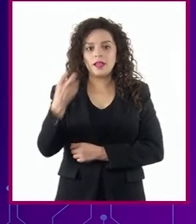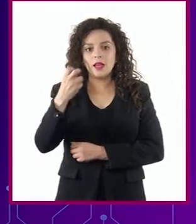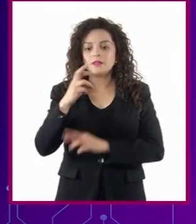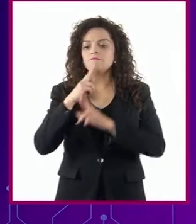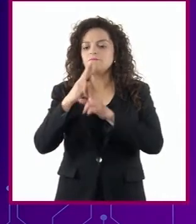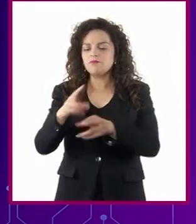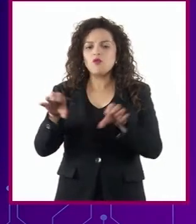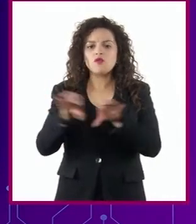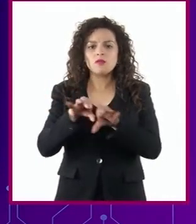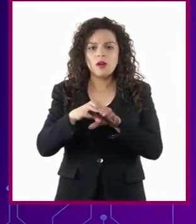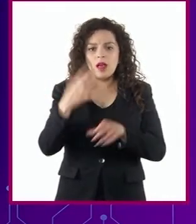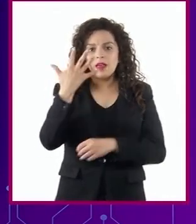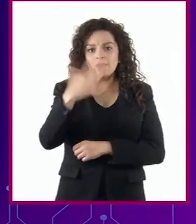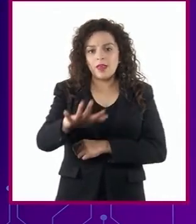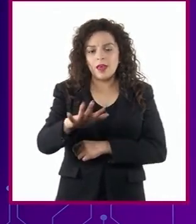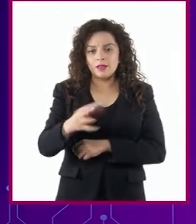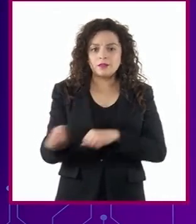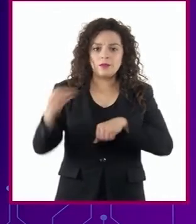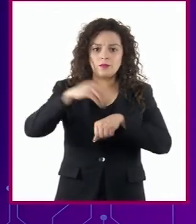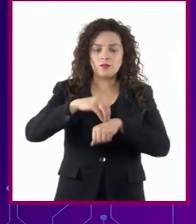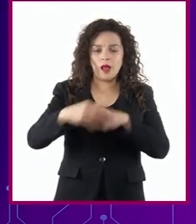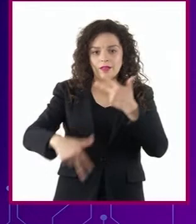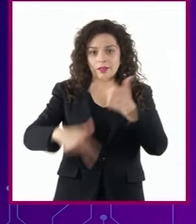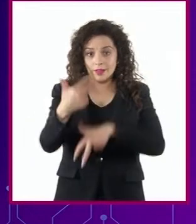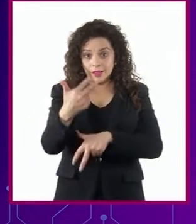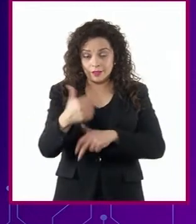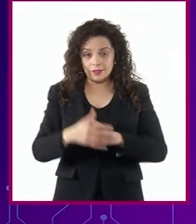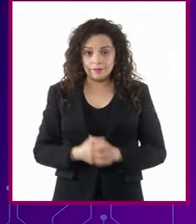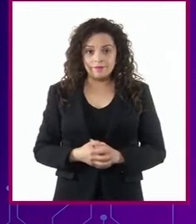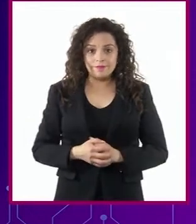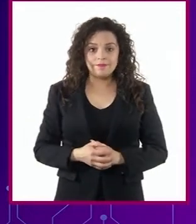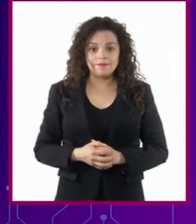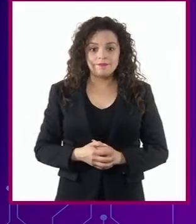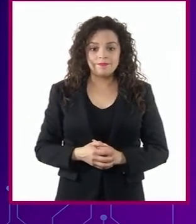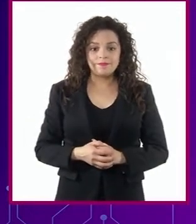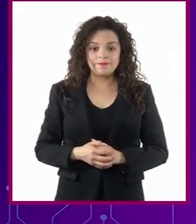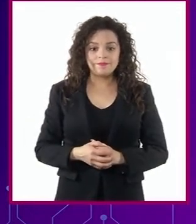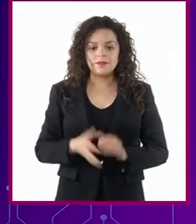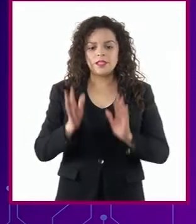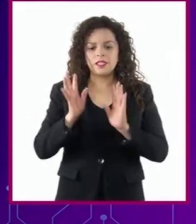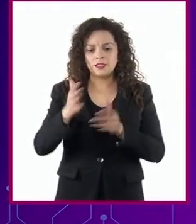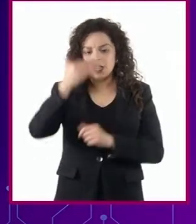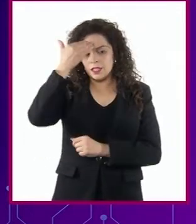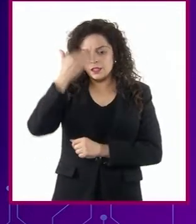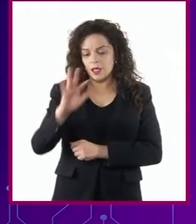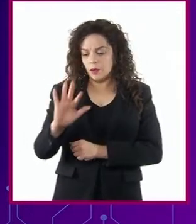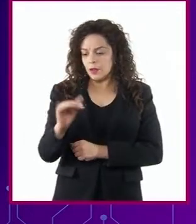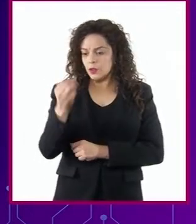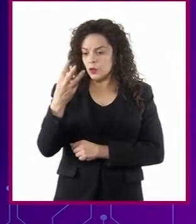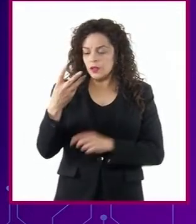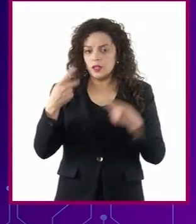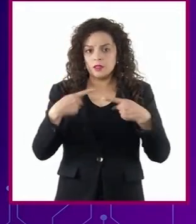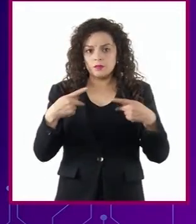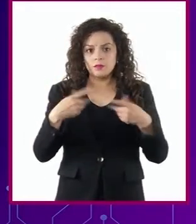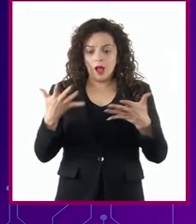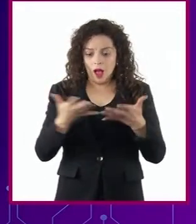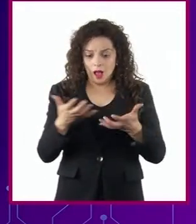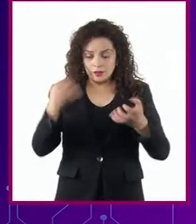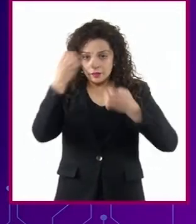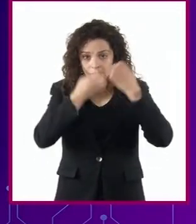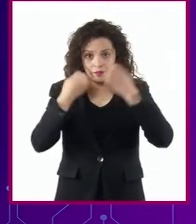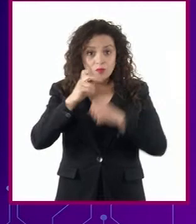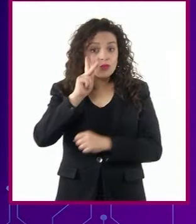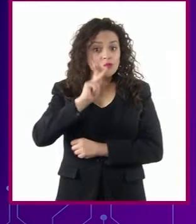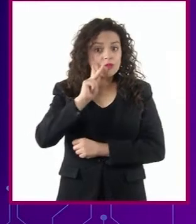sumar 10 más 13. Luego, como sabemos que son 53 las personas que presentaron la prueba, porque